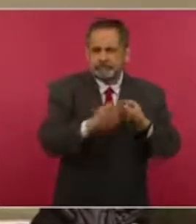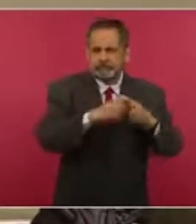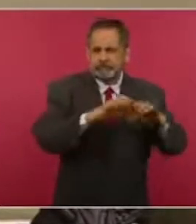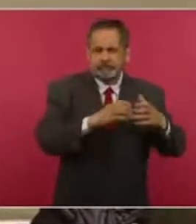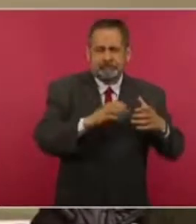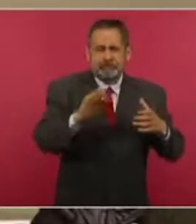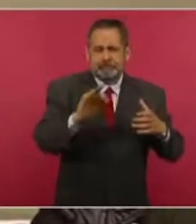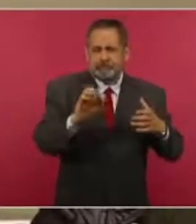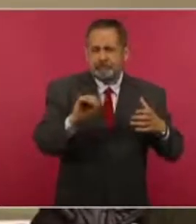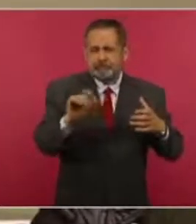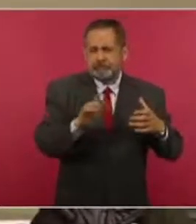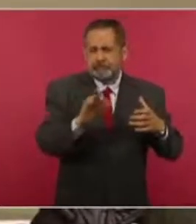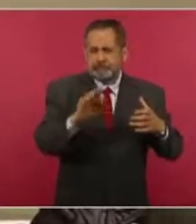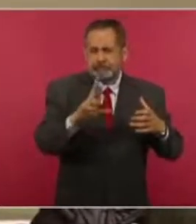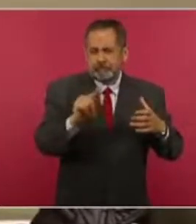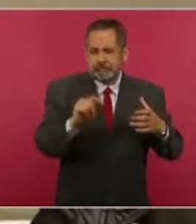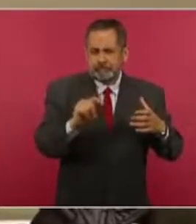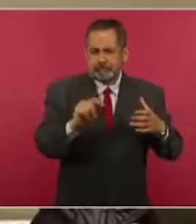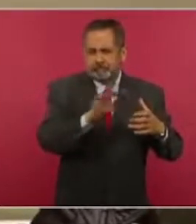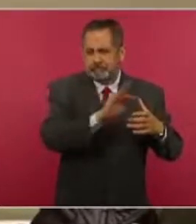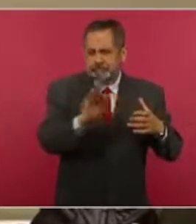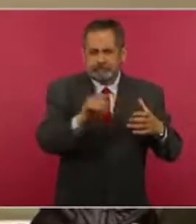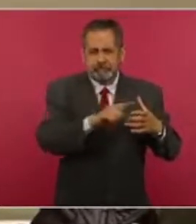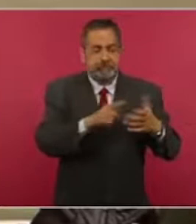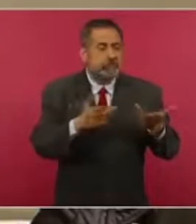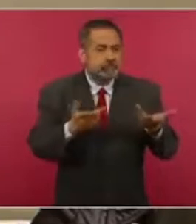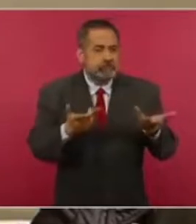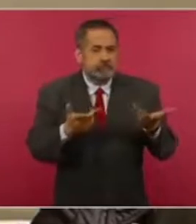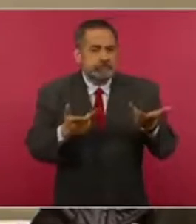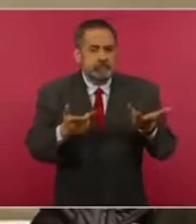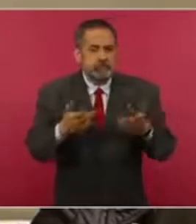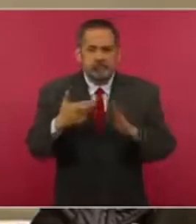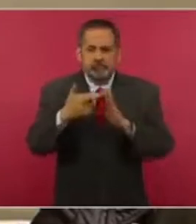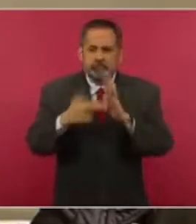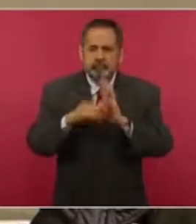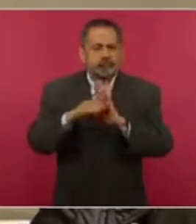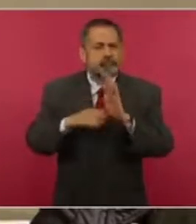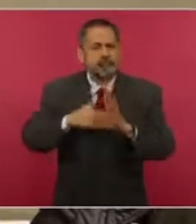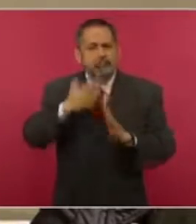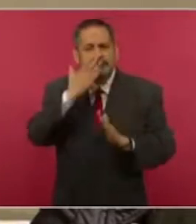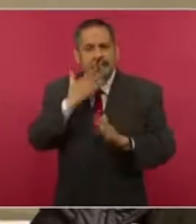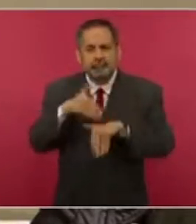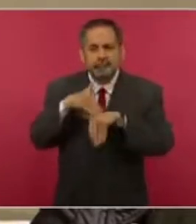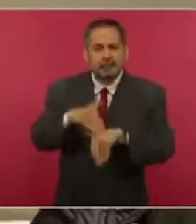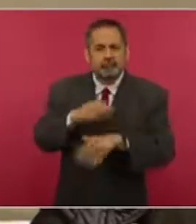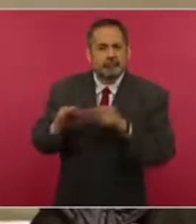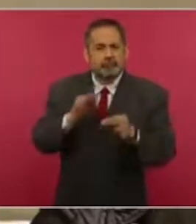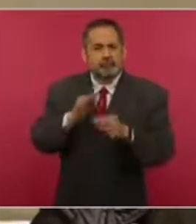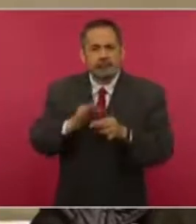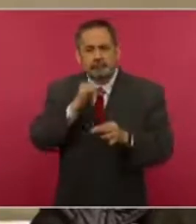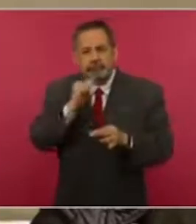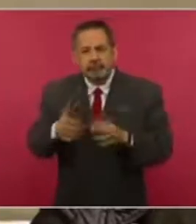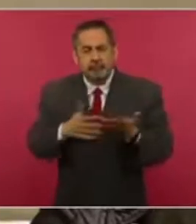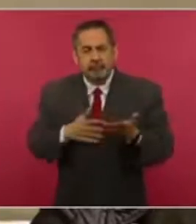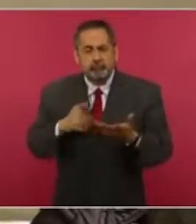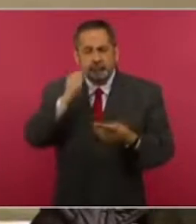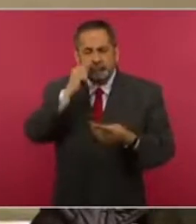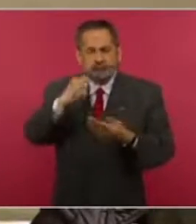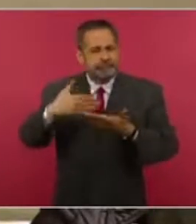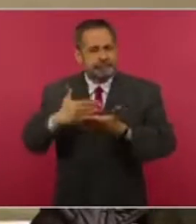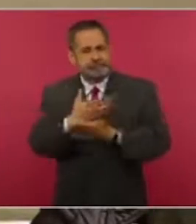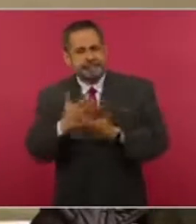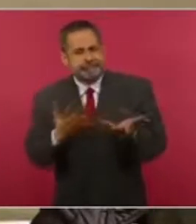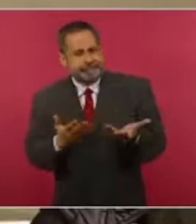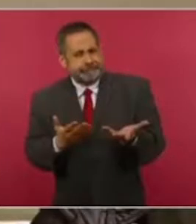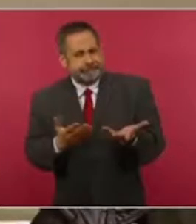la FIFA, la Femex Food, pues no cumple con las normas mexicanas, que trae todo esto extraterritorial y que